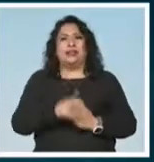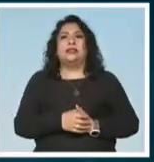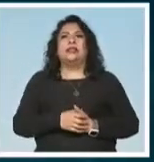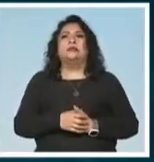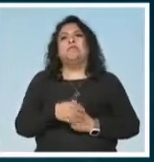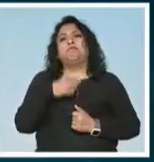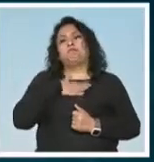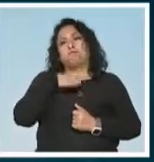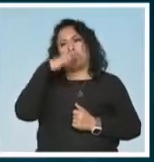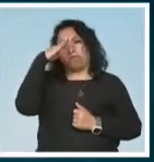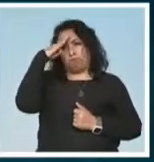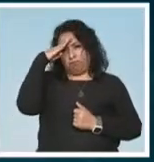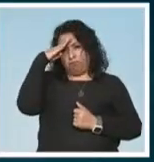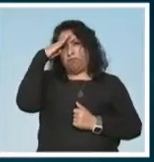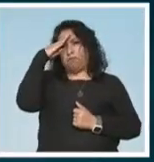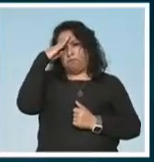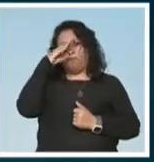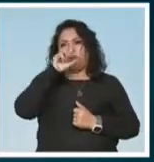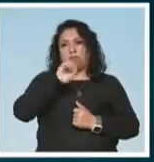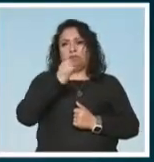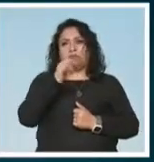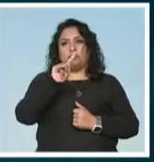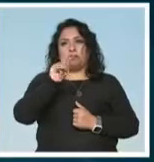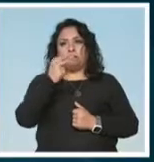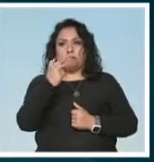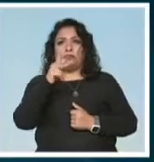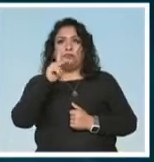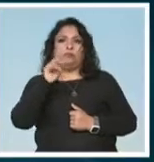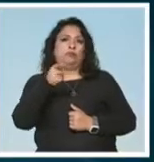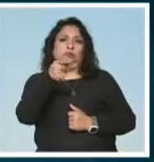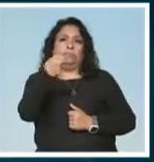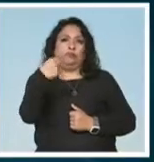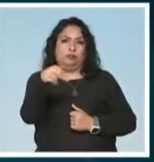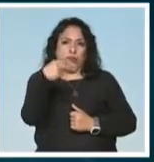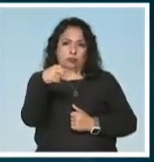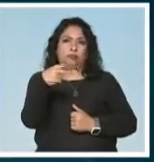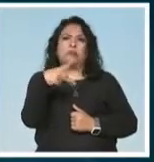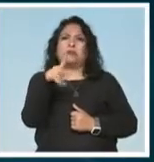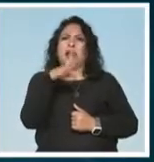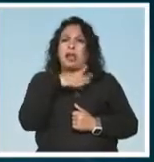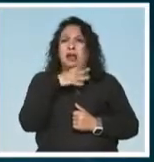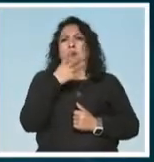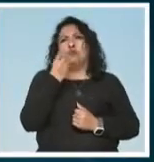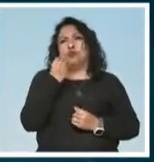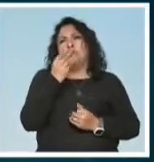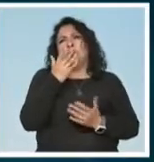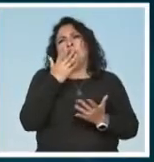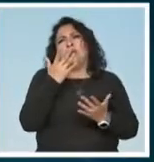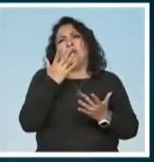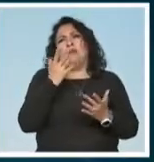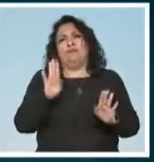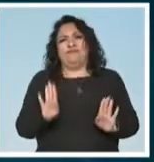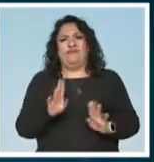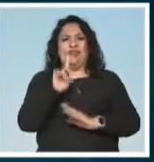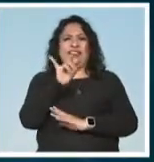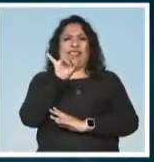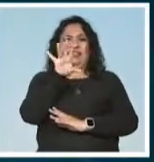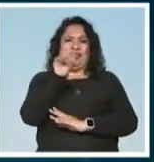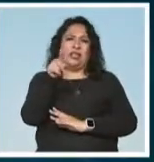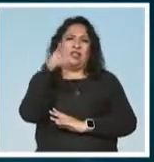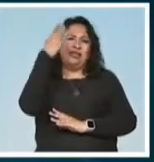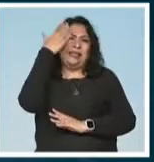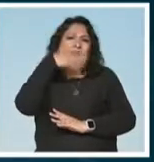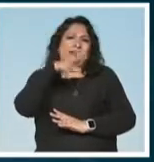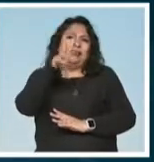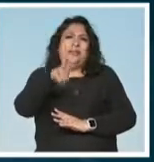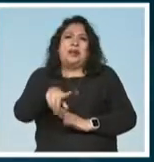think it is, you know, synthy pop, but also a lot of disco. But you know, I don't really